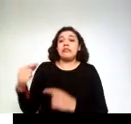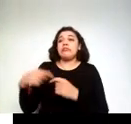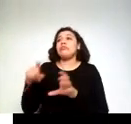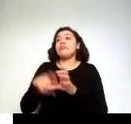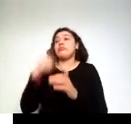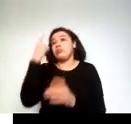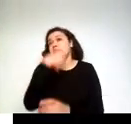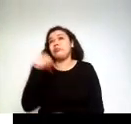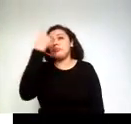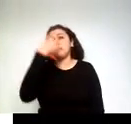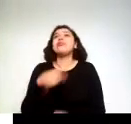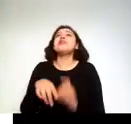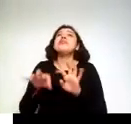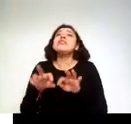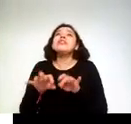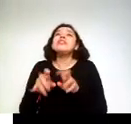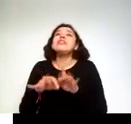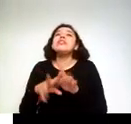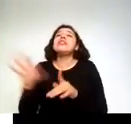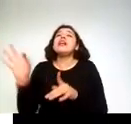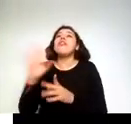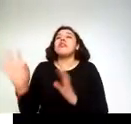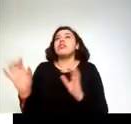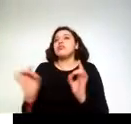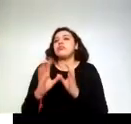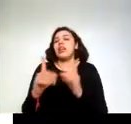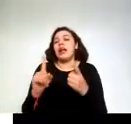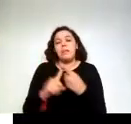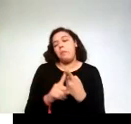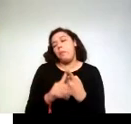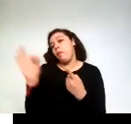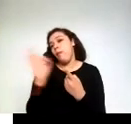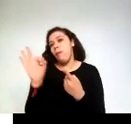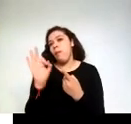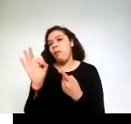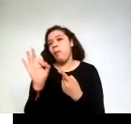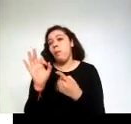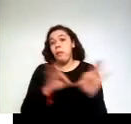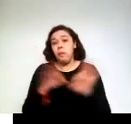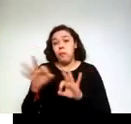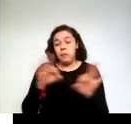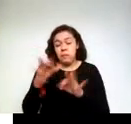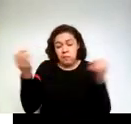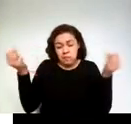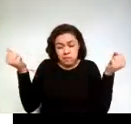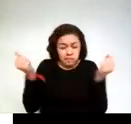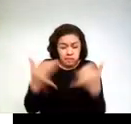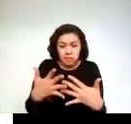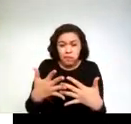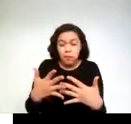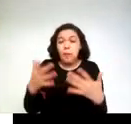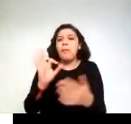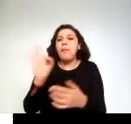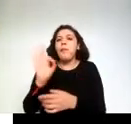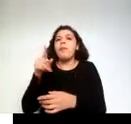más horas, puede ser por muchas causas. Puede ser porque tenga una carga de trabajo excesiva, porque en ese momento así